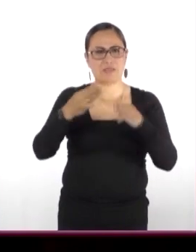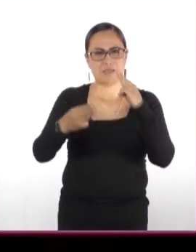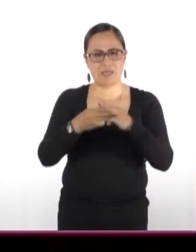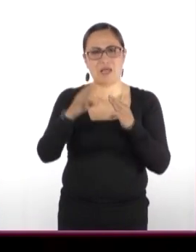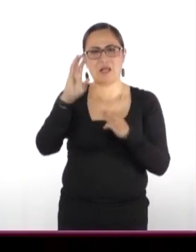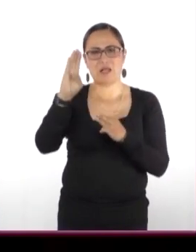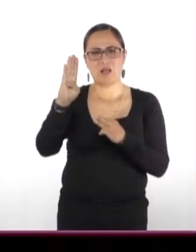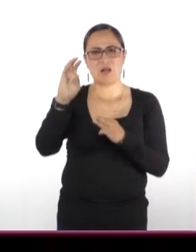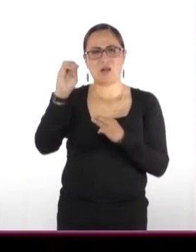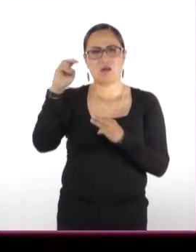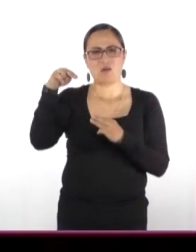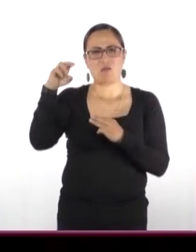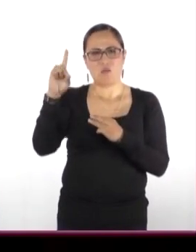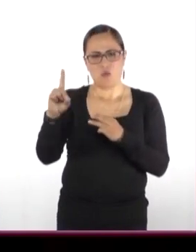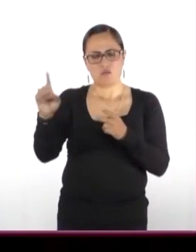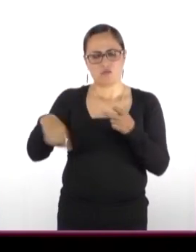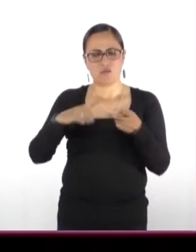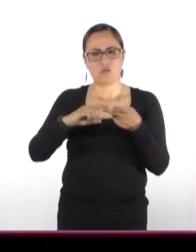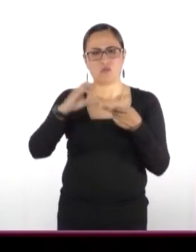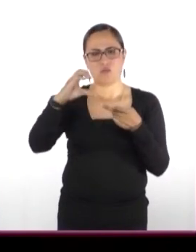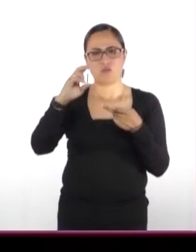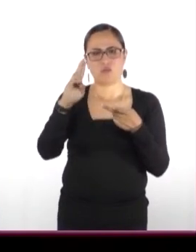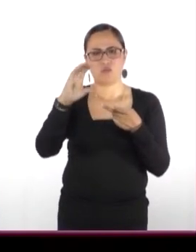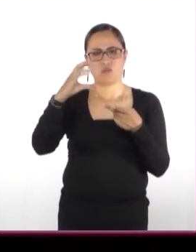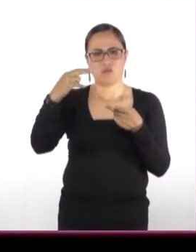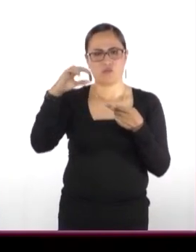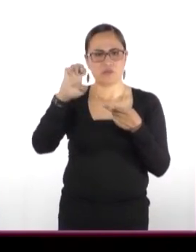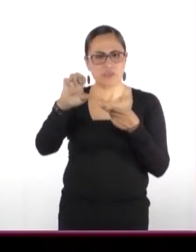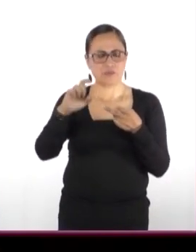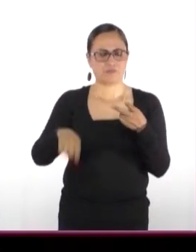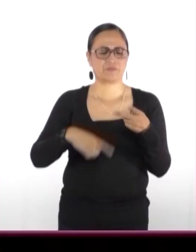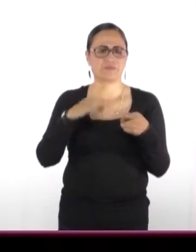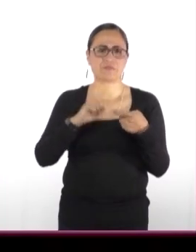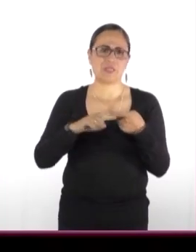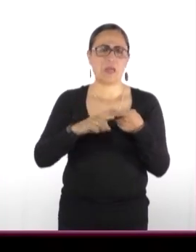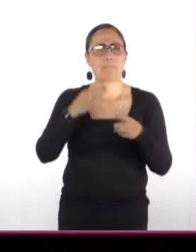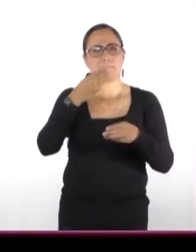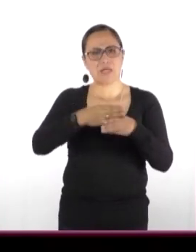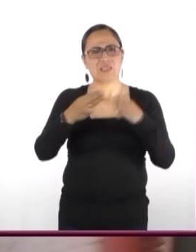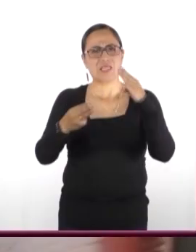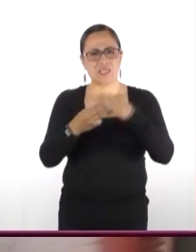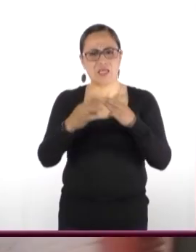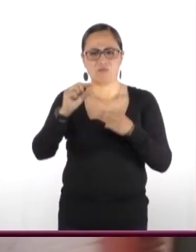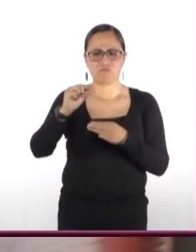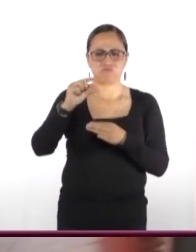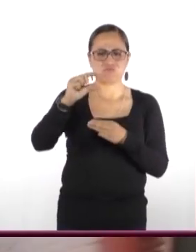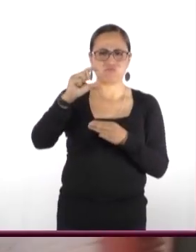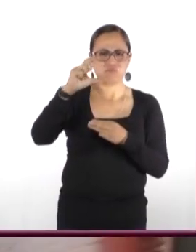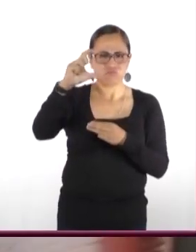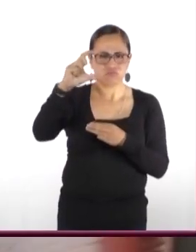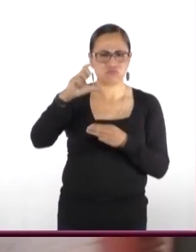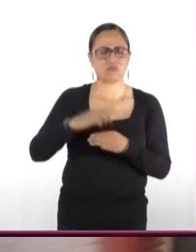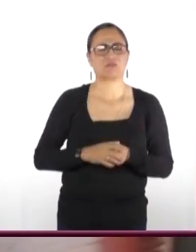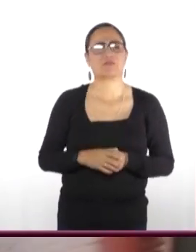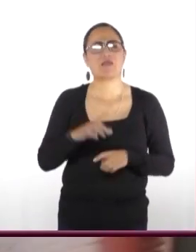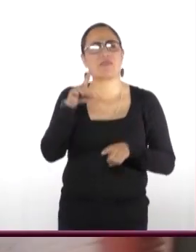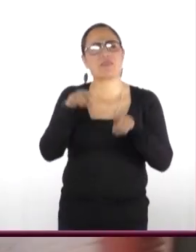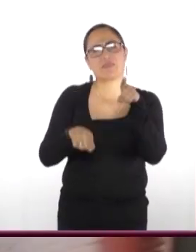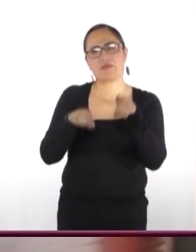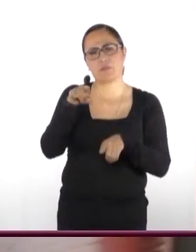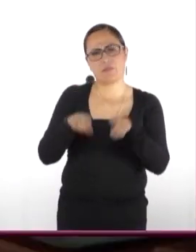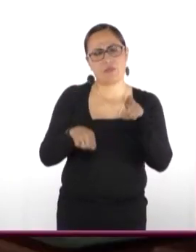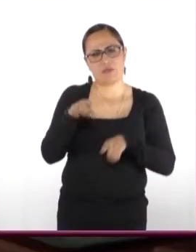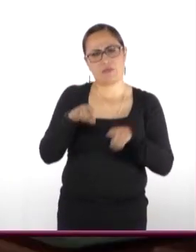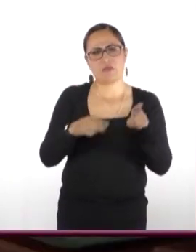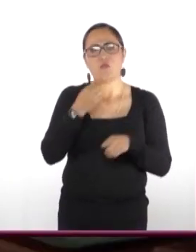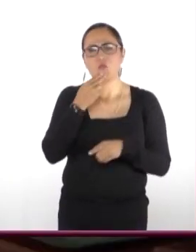bond y el material couché. En el caso de los grosores del material, se utilizan para distintos tipos